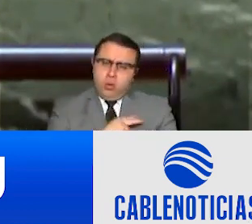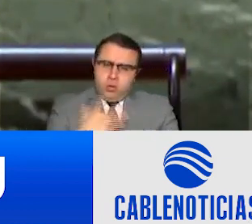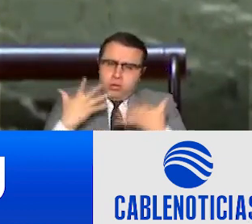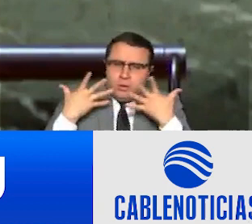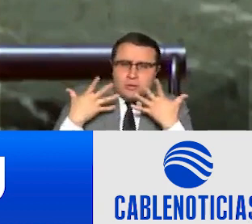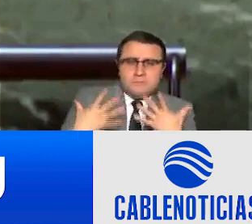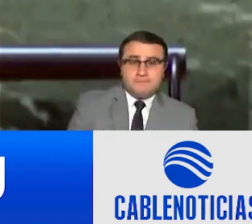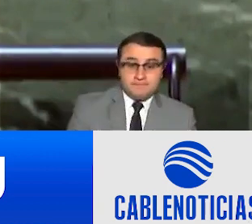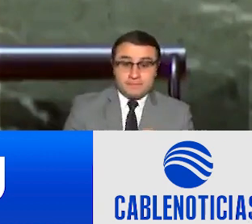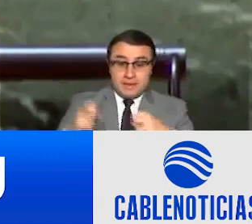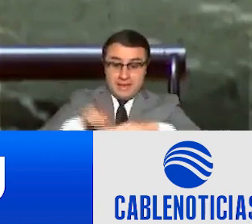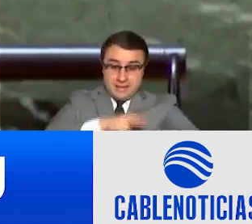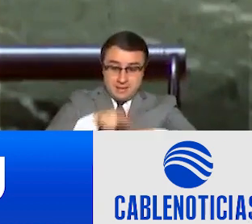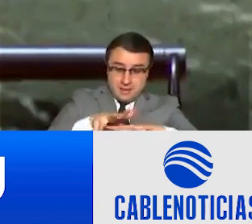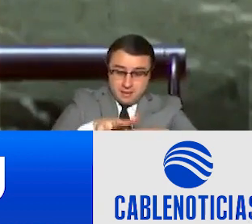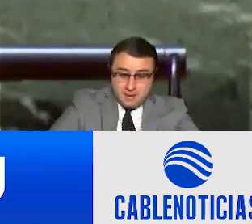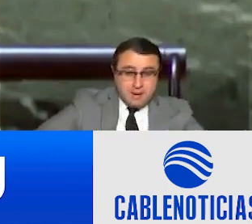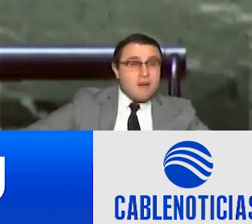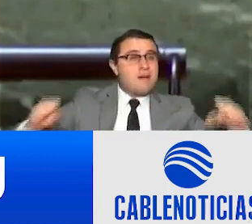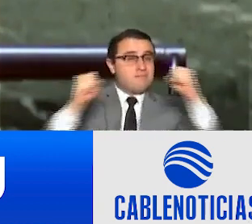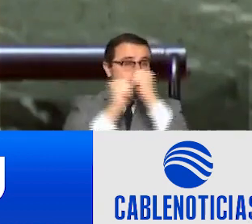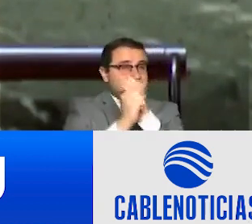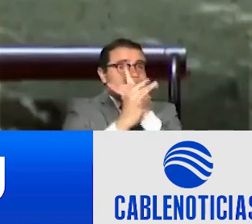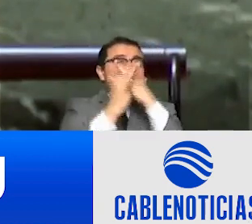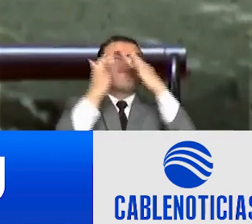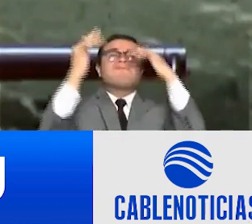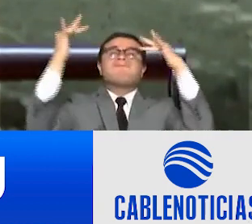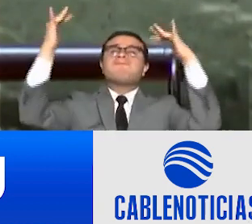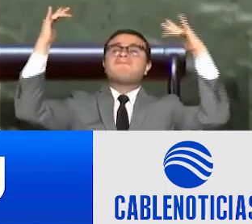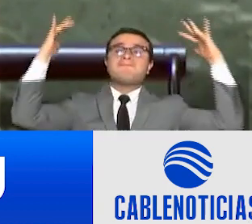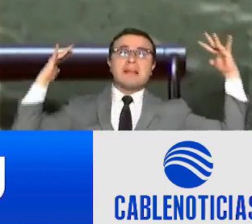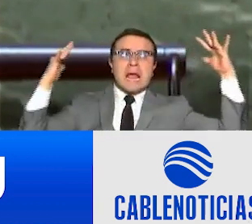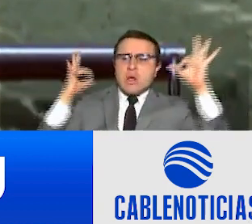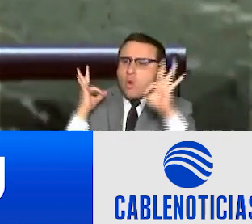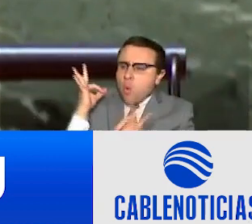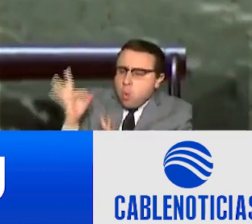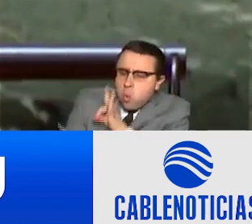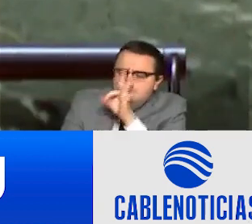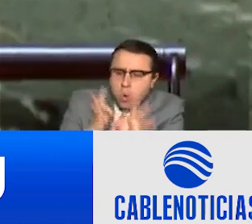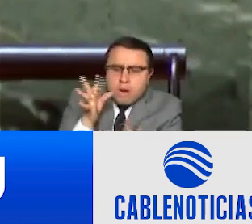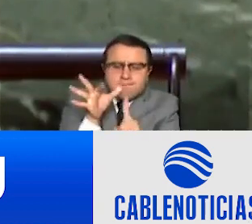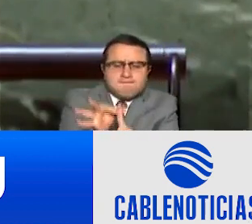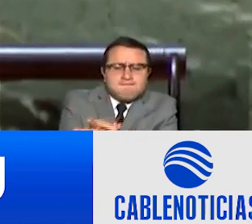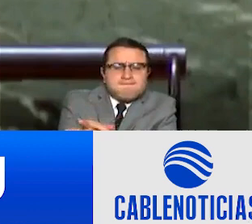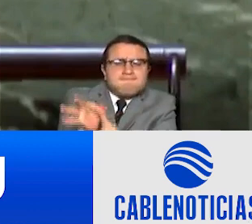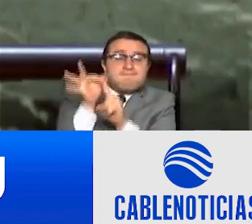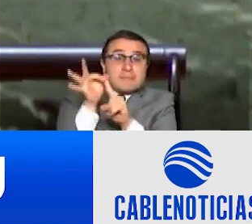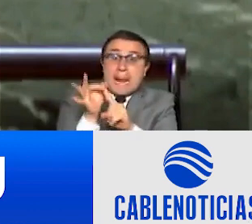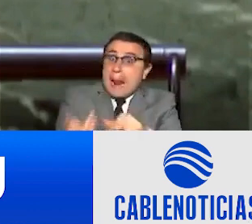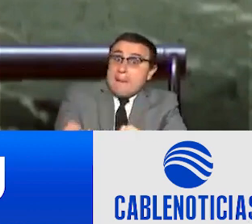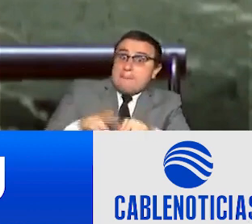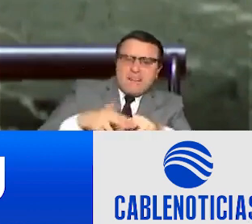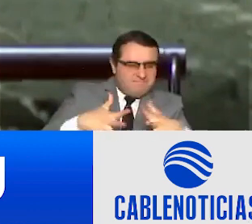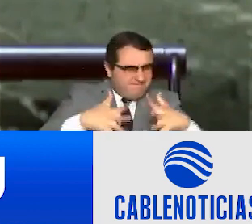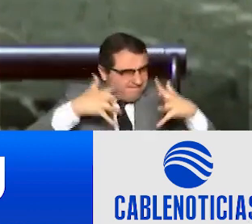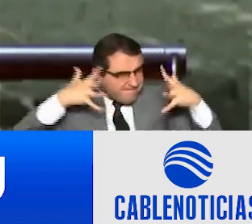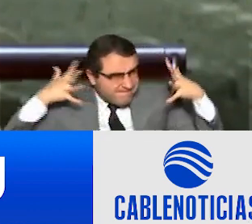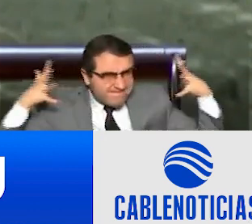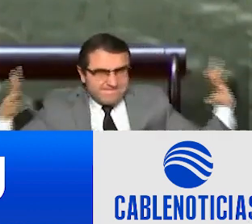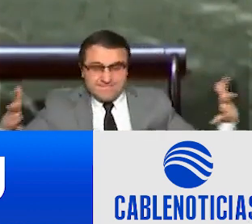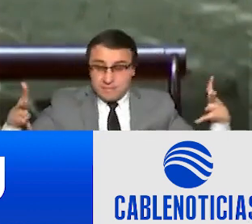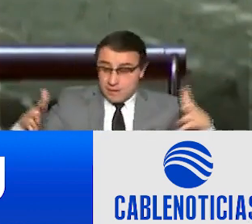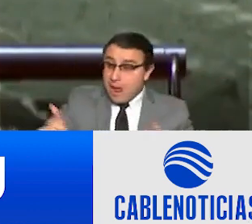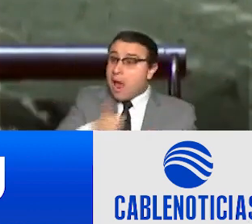extensión de reservas sobre las selvas, sobre partes del territorio nacional, sobre los lugares donde el agua